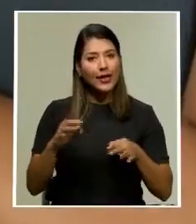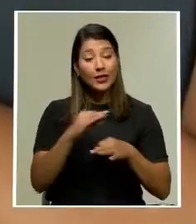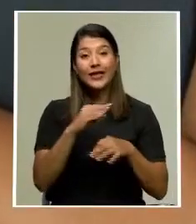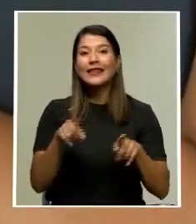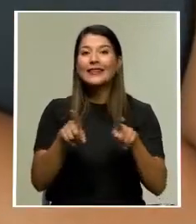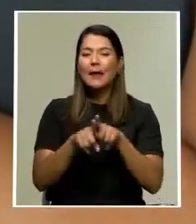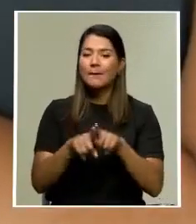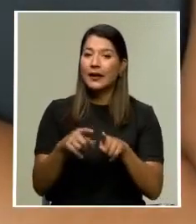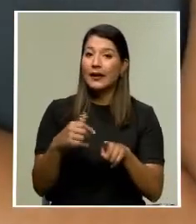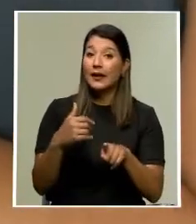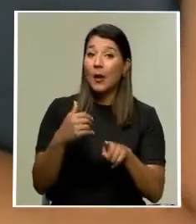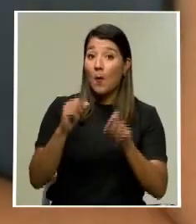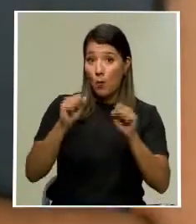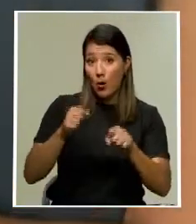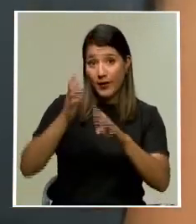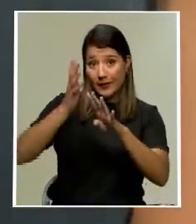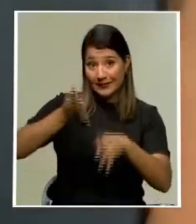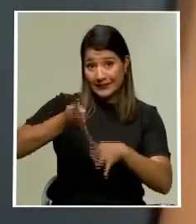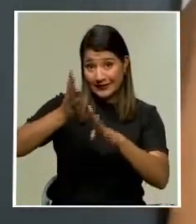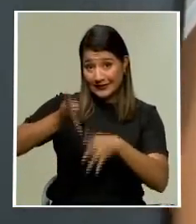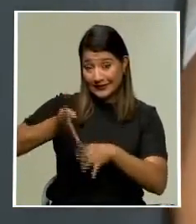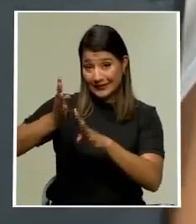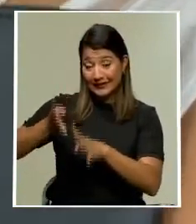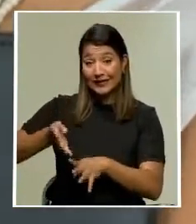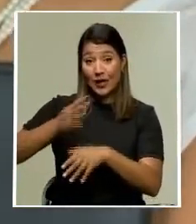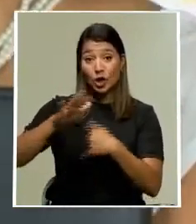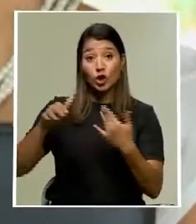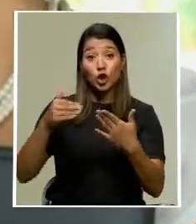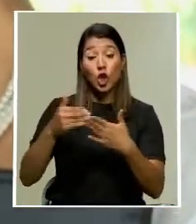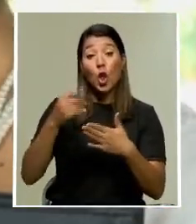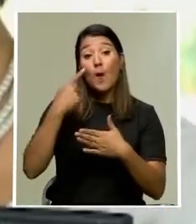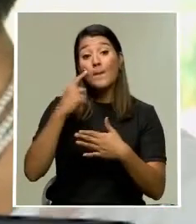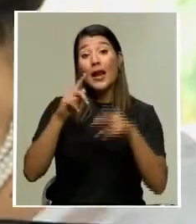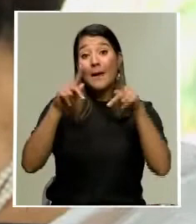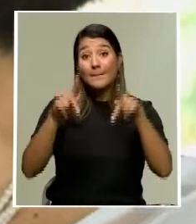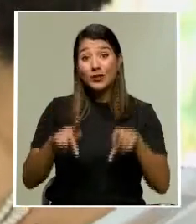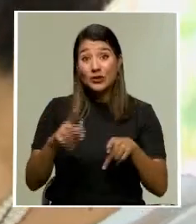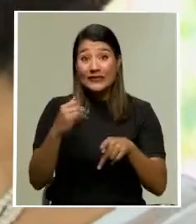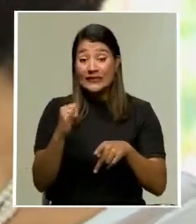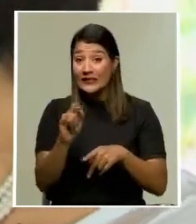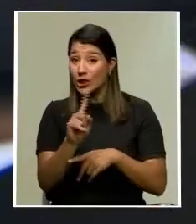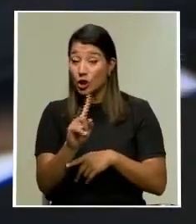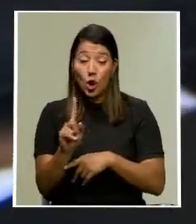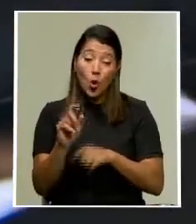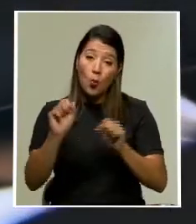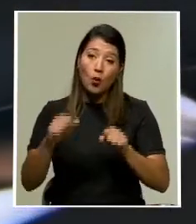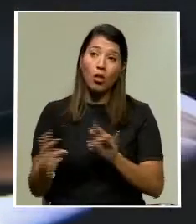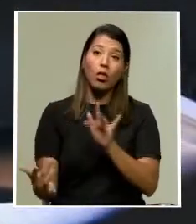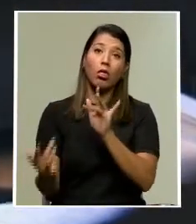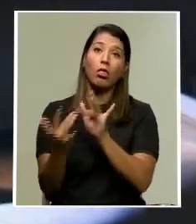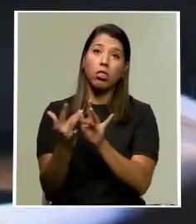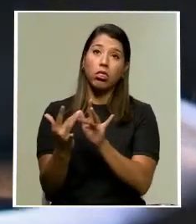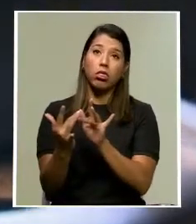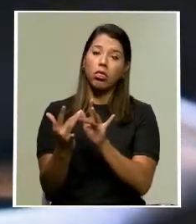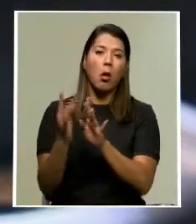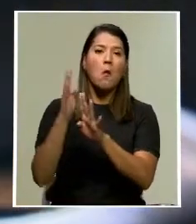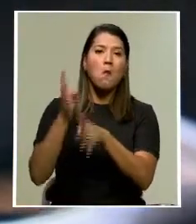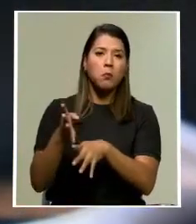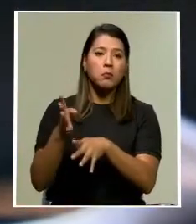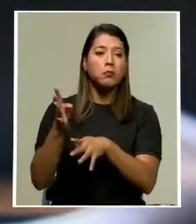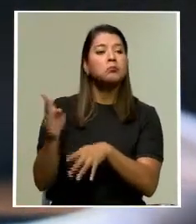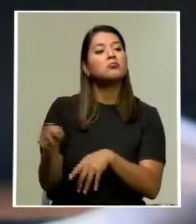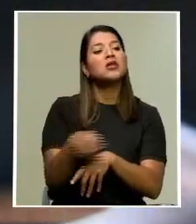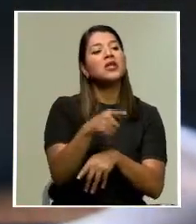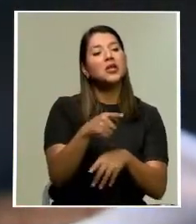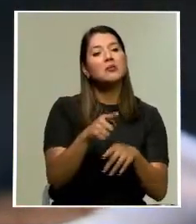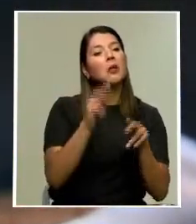de una posibilidad de descargar todo el material para quienes no tienen la posibilidad de estar conectados permanentemente. Puede descargar